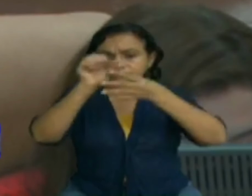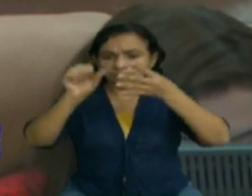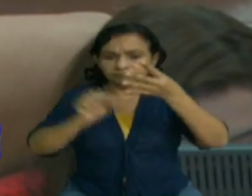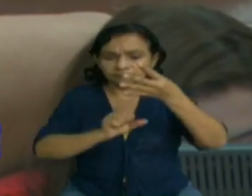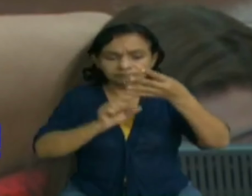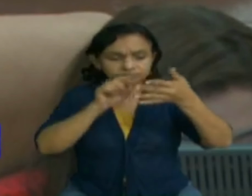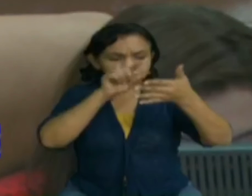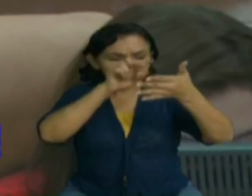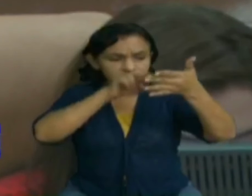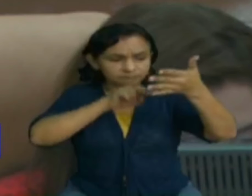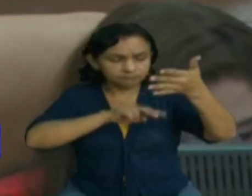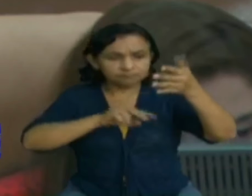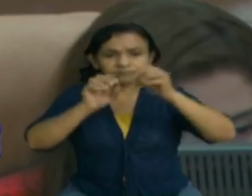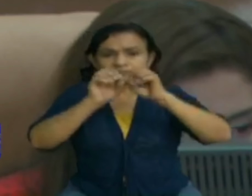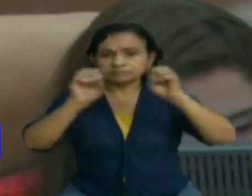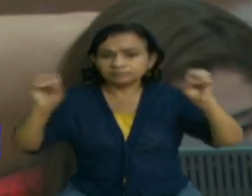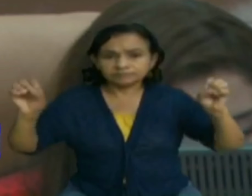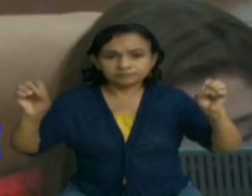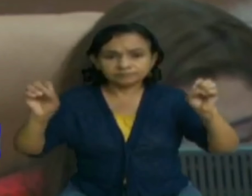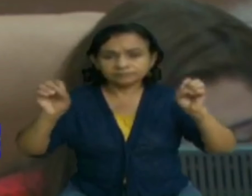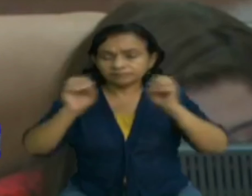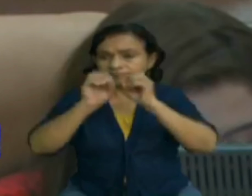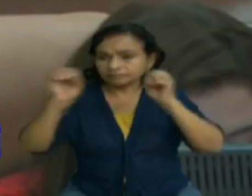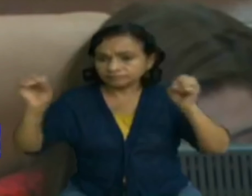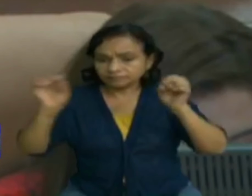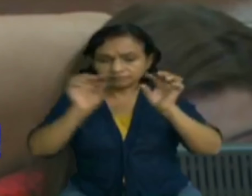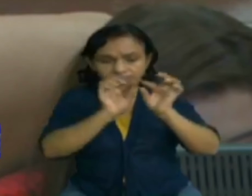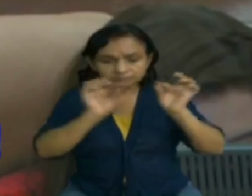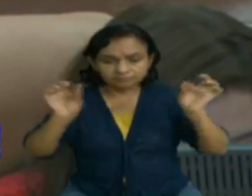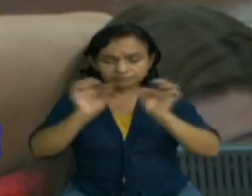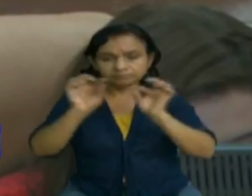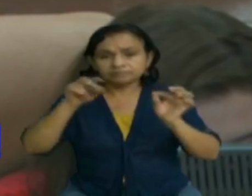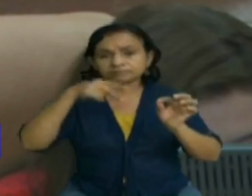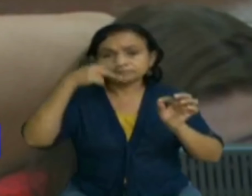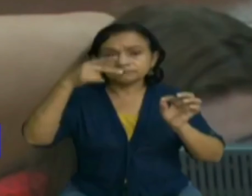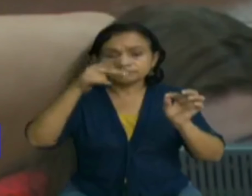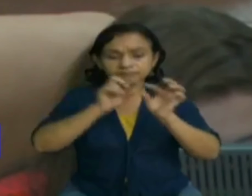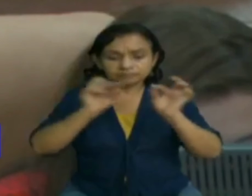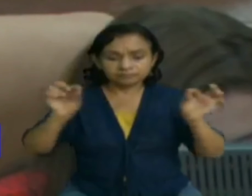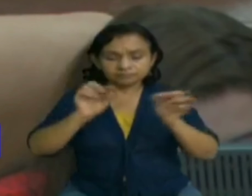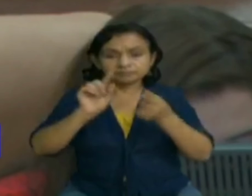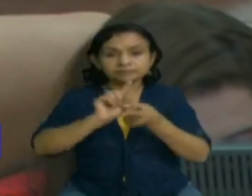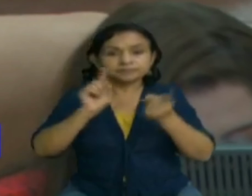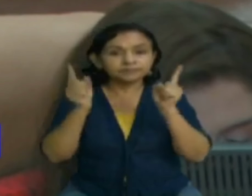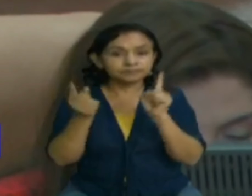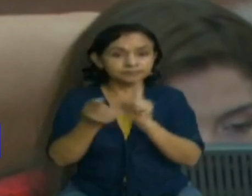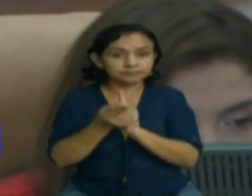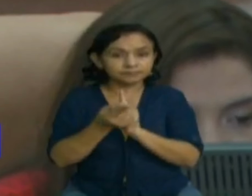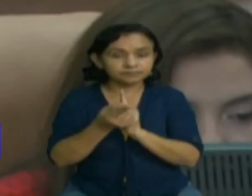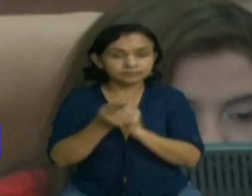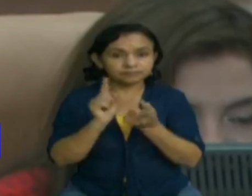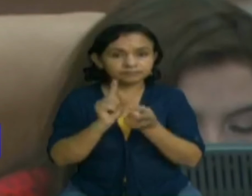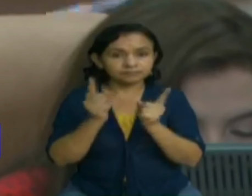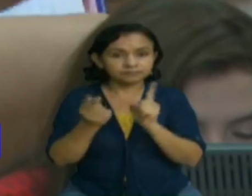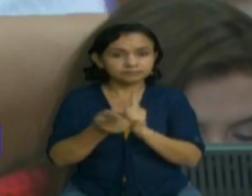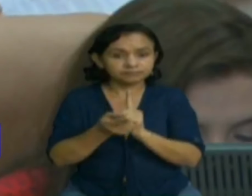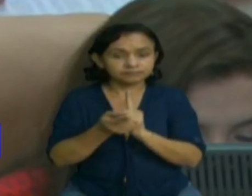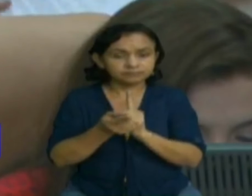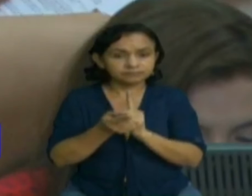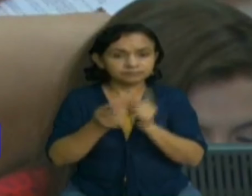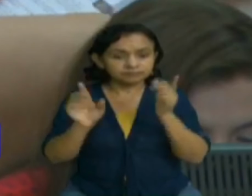artículos, no hay una línea, una palabra de esta reforma que altere este